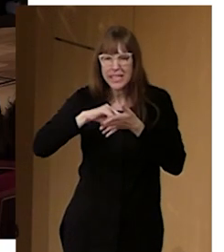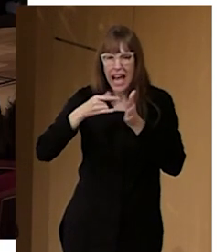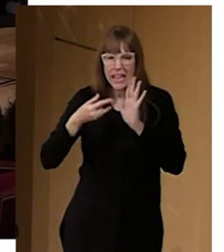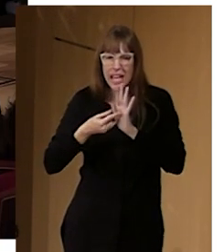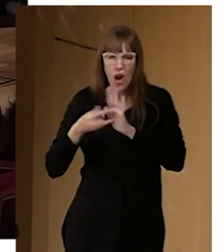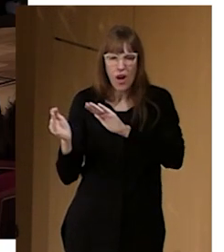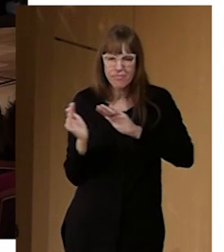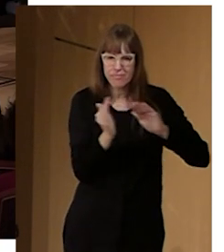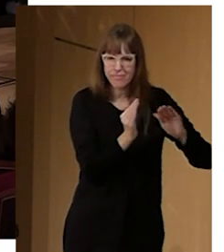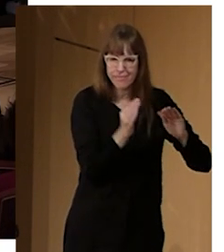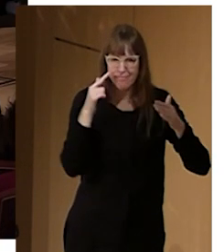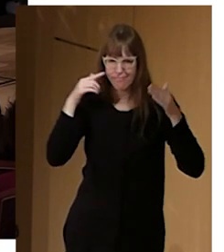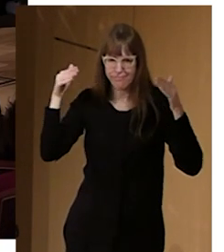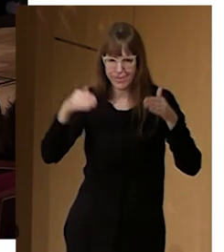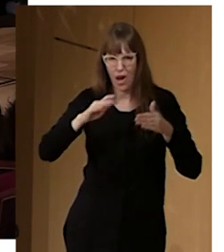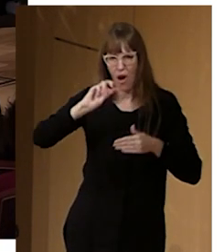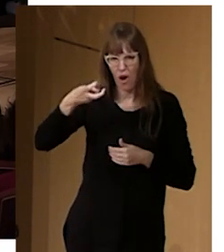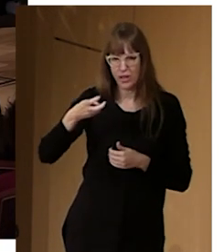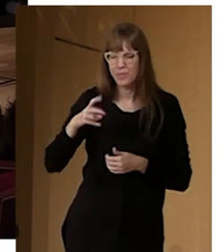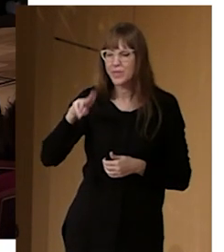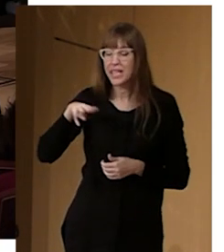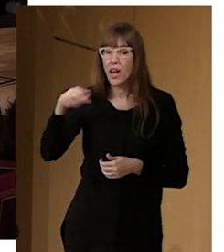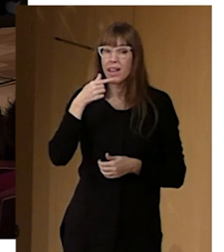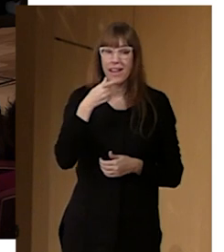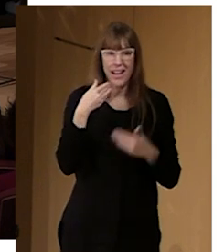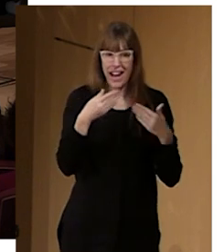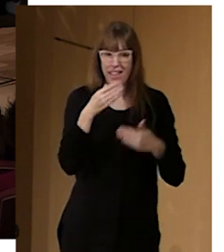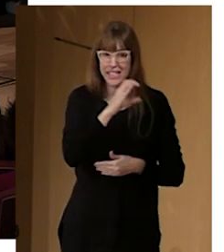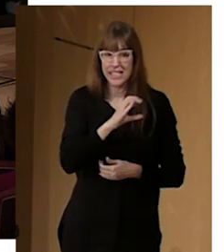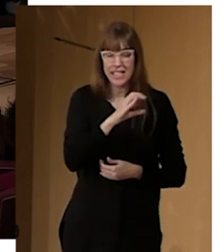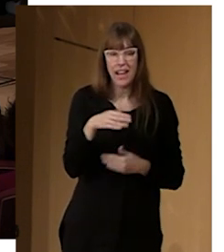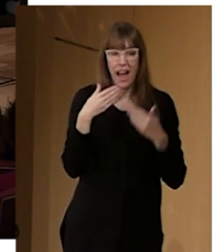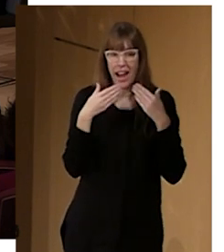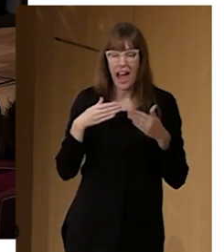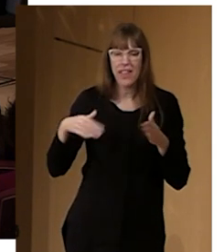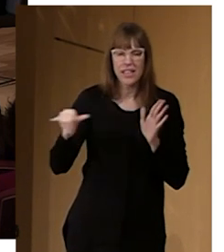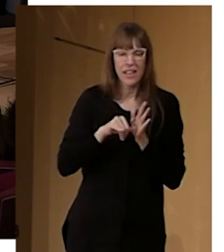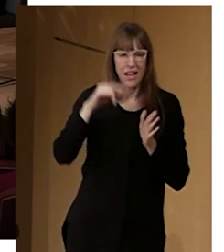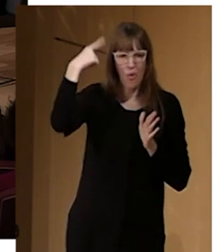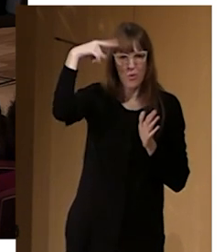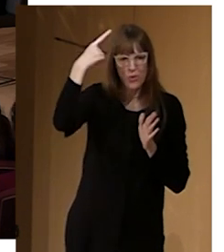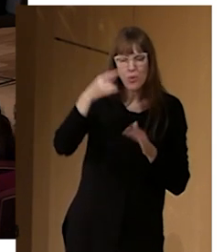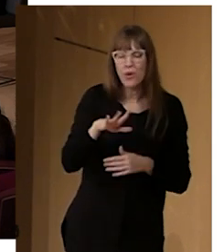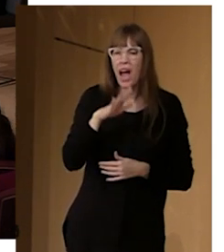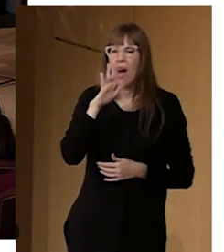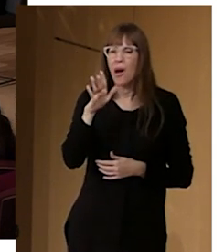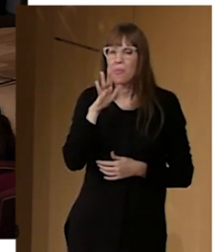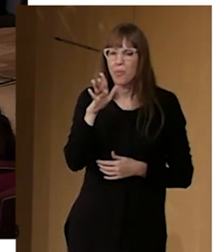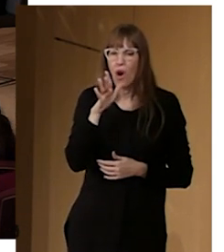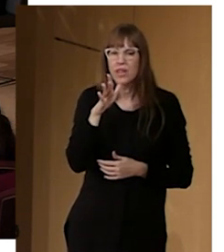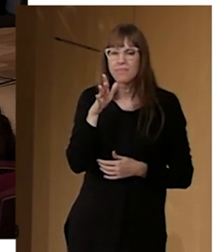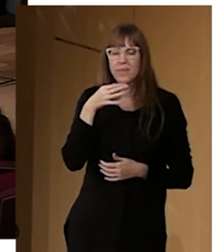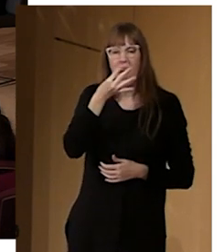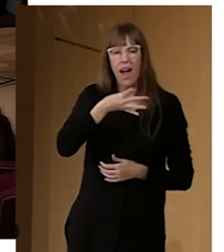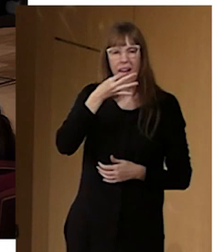Muchísimas gracias Cristina gracias a a toda cerca cultura por la por la invitación y a los compañeros por las exposiciones tan interesantes que estáis